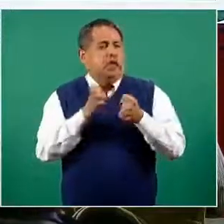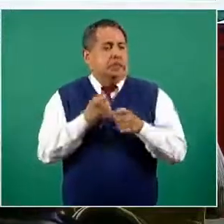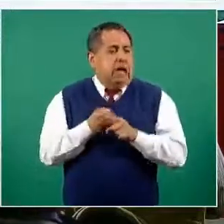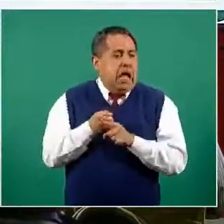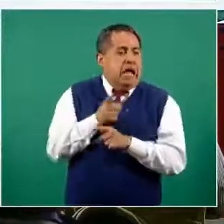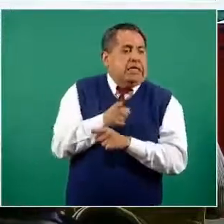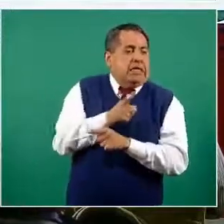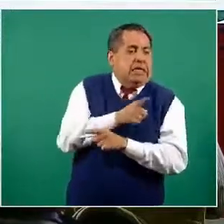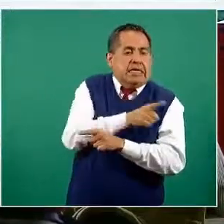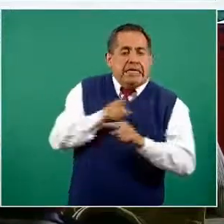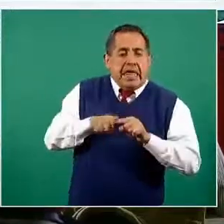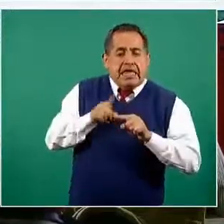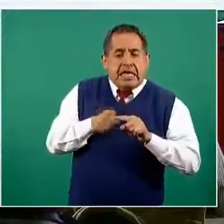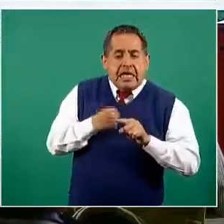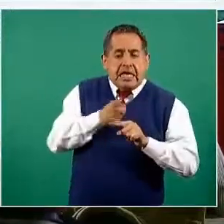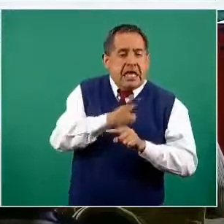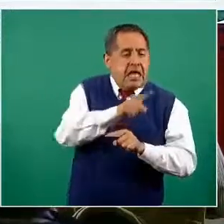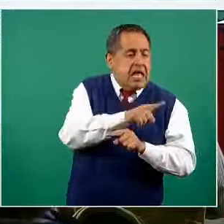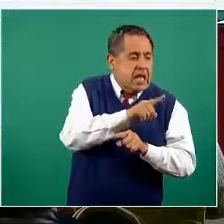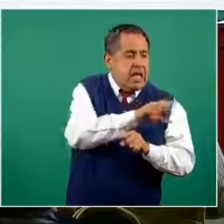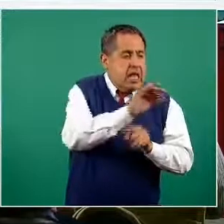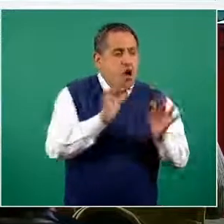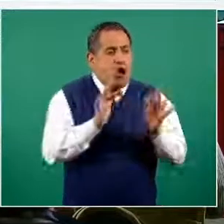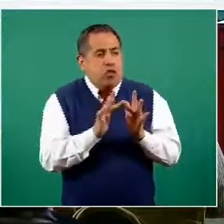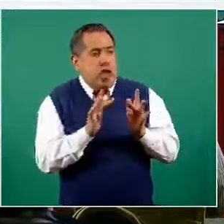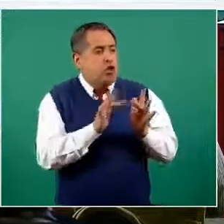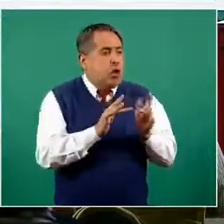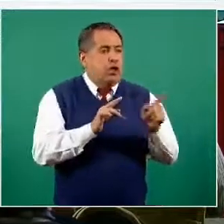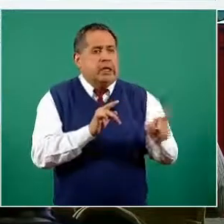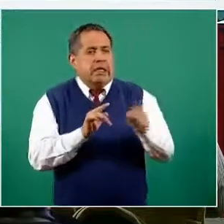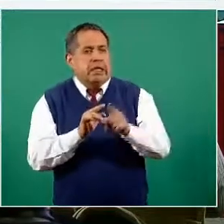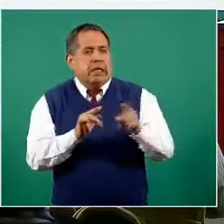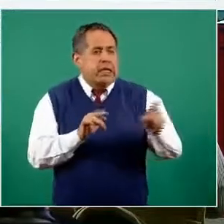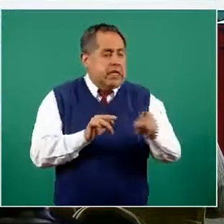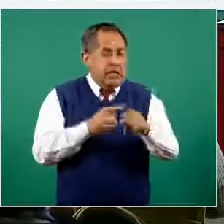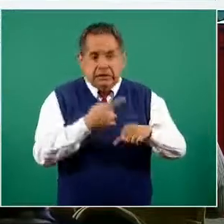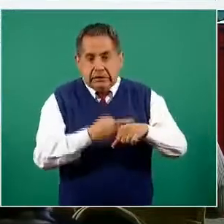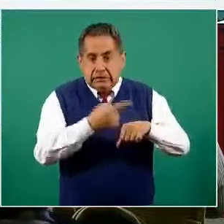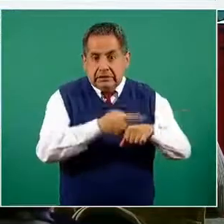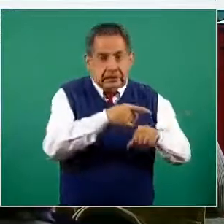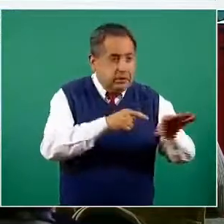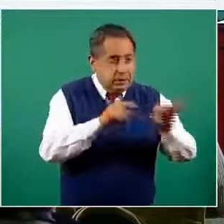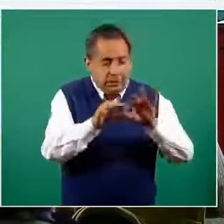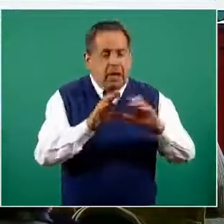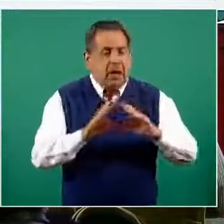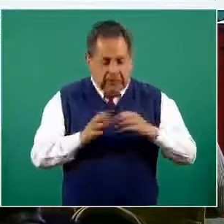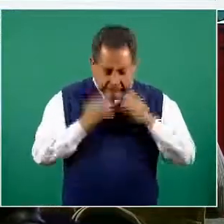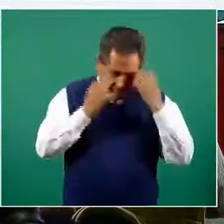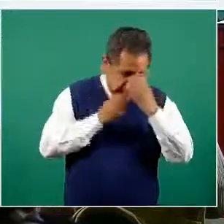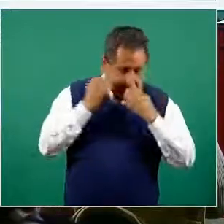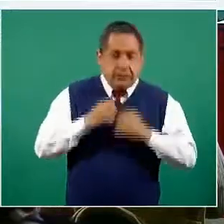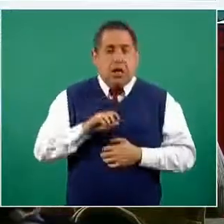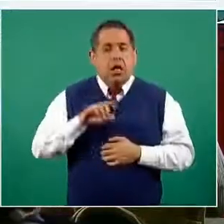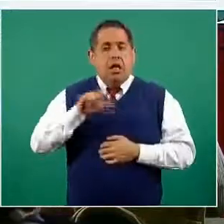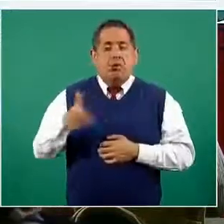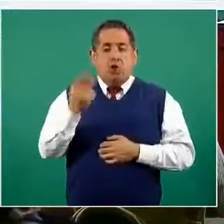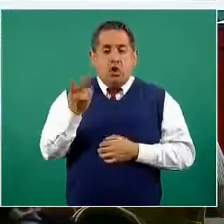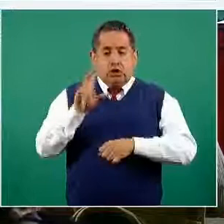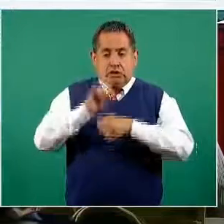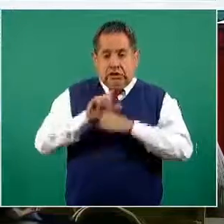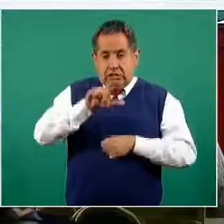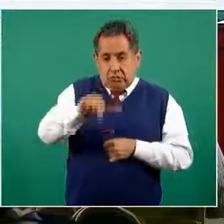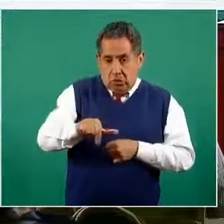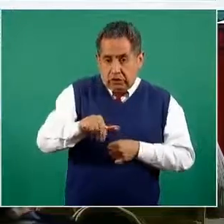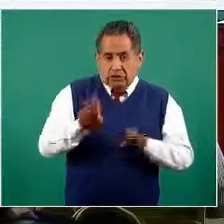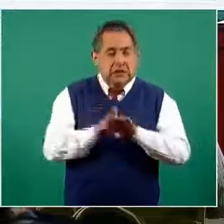epidemiológica y nos empiezan a remitir los contactos de esta persona que resultó variante. 2 días después